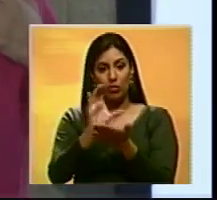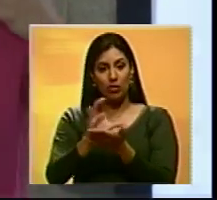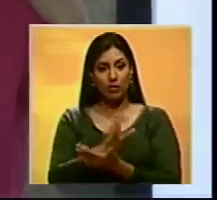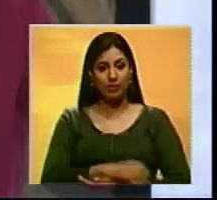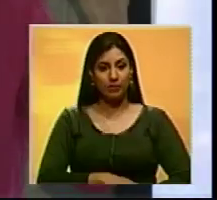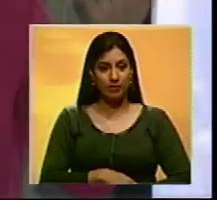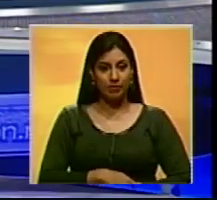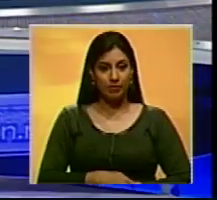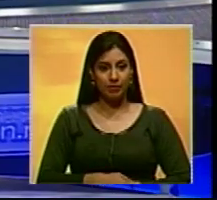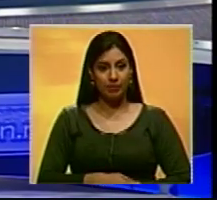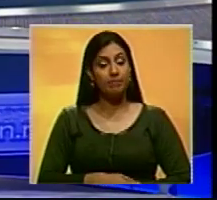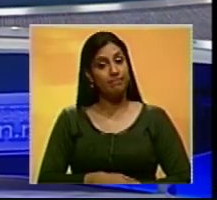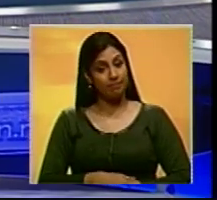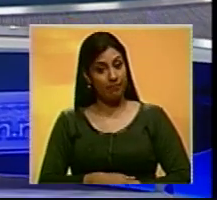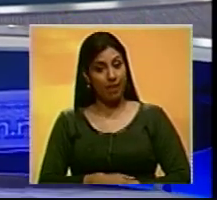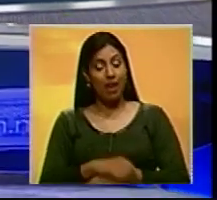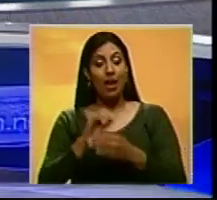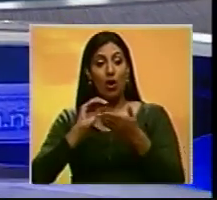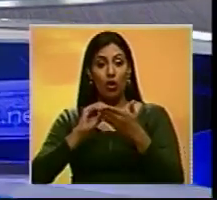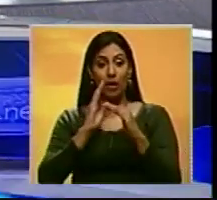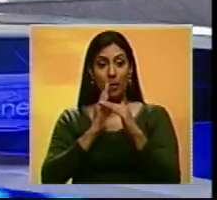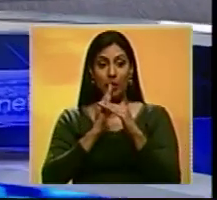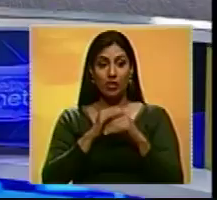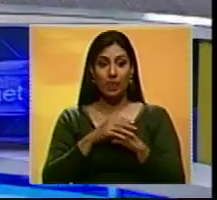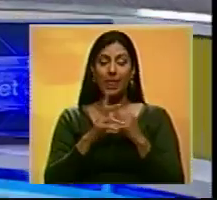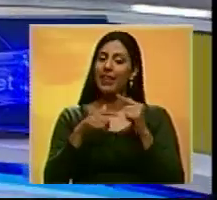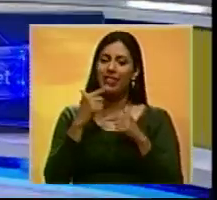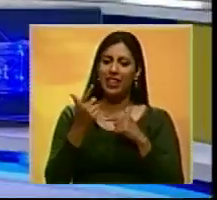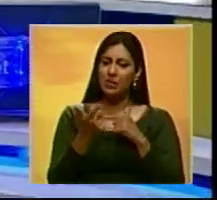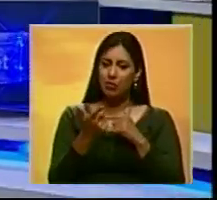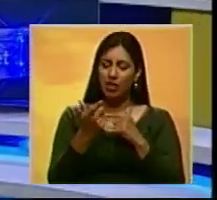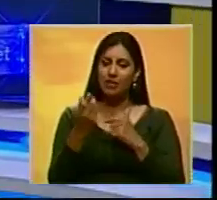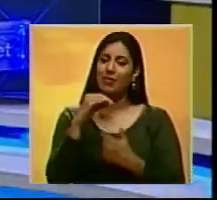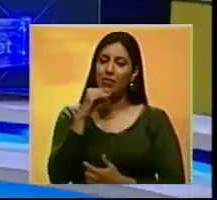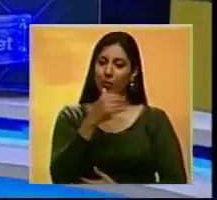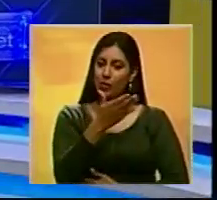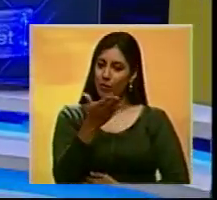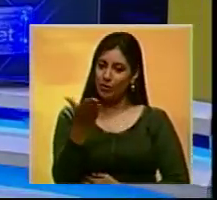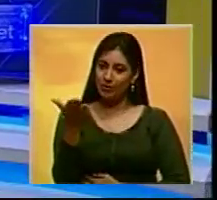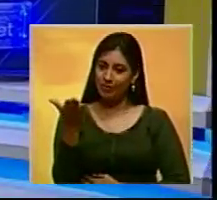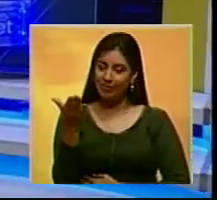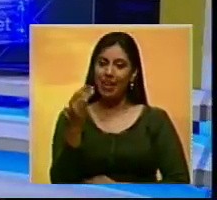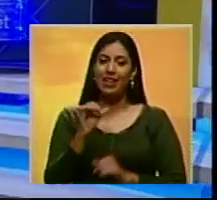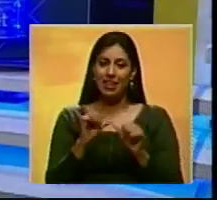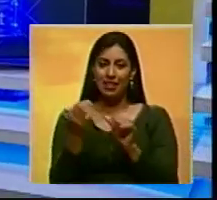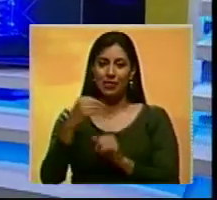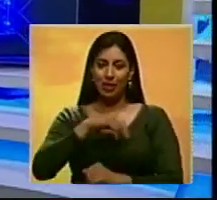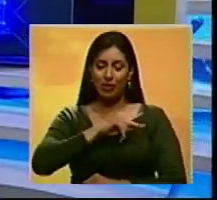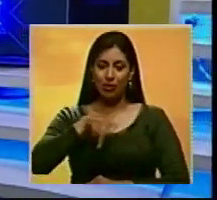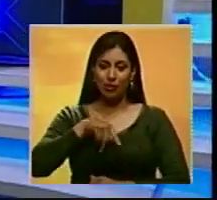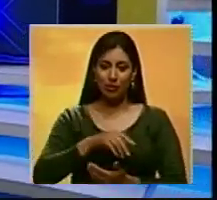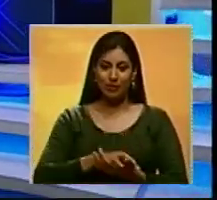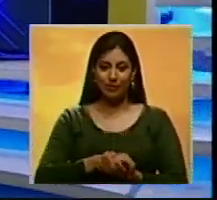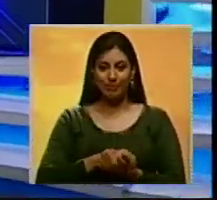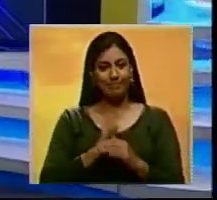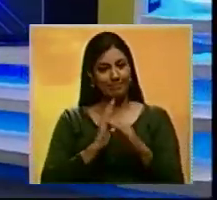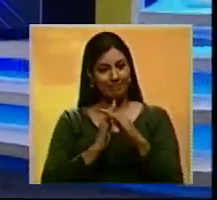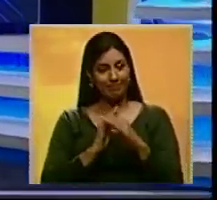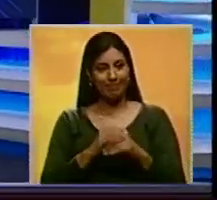ciudades. Amigos, hacemos una nueva pausa. A regreso tenemos más información para ustedes. Quédense con nosotros. Ya